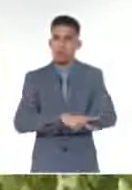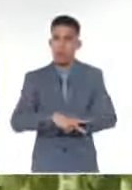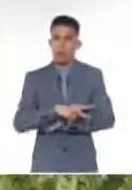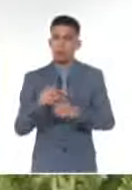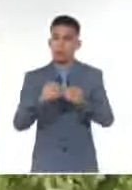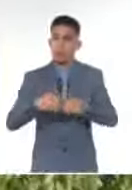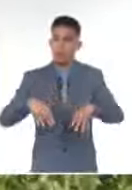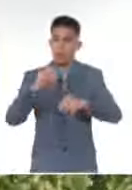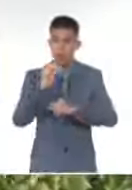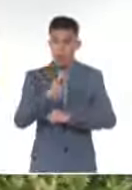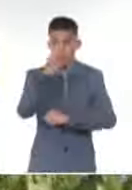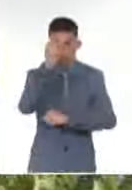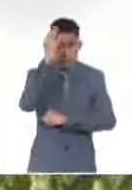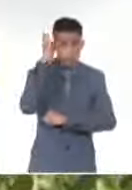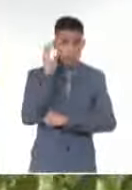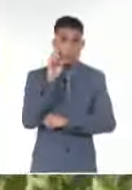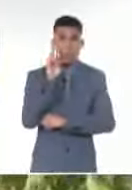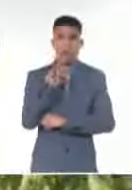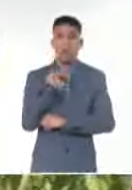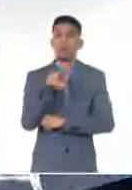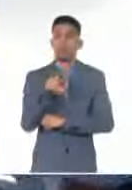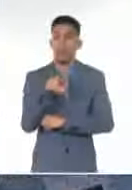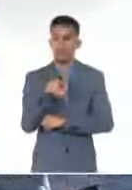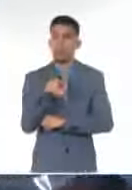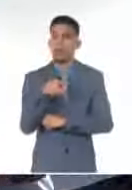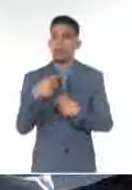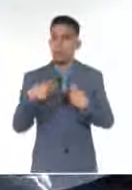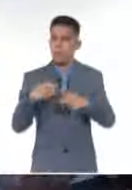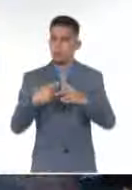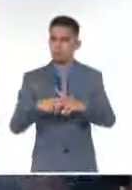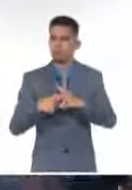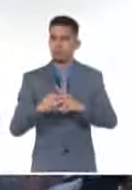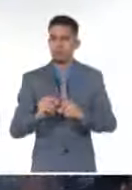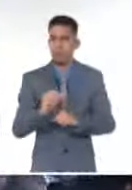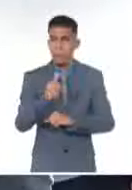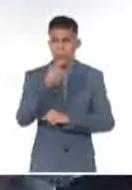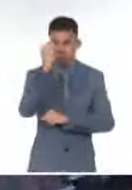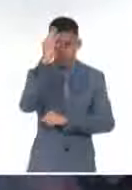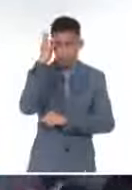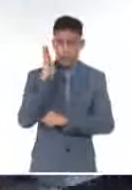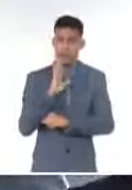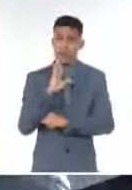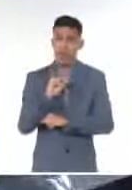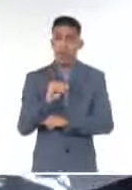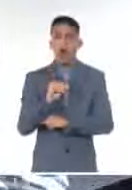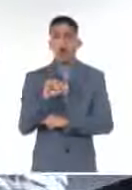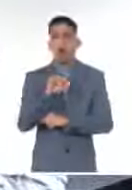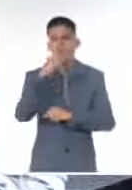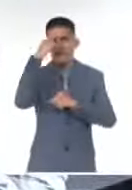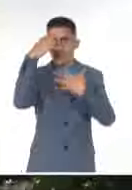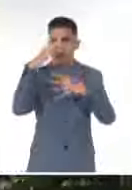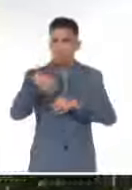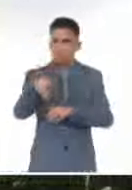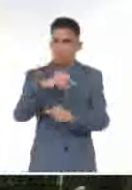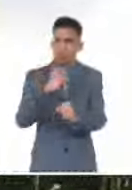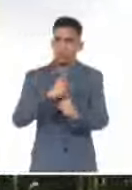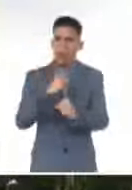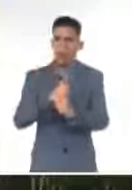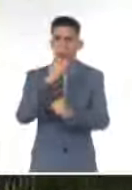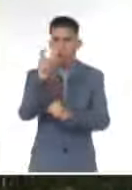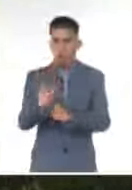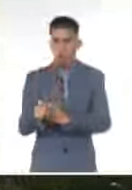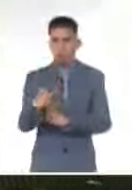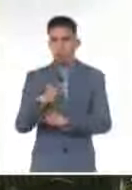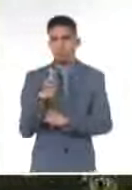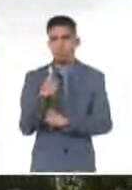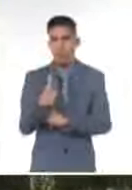presidente Díaz-Canel anotó como un asunto a solucionar. El mandatario elogió la cultura del detalle del trabajo que realizan en esta unidad, a la